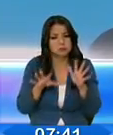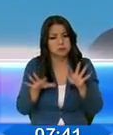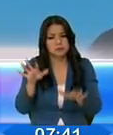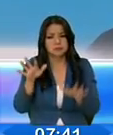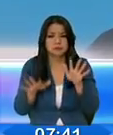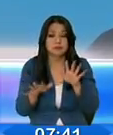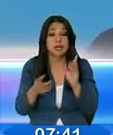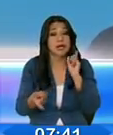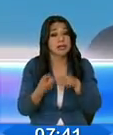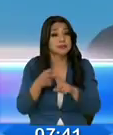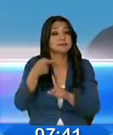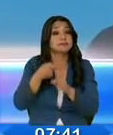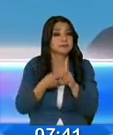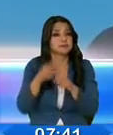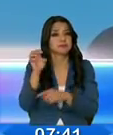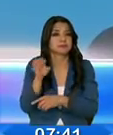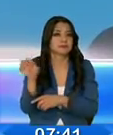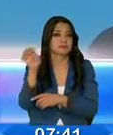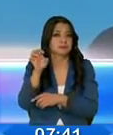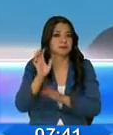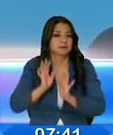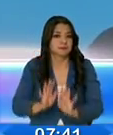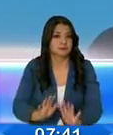de enero